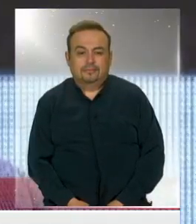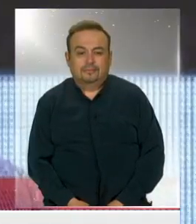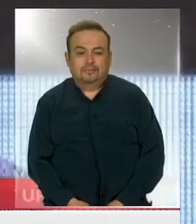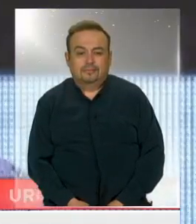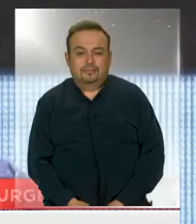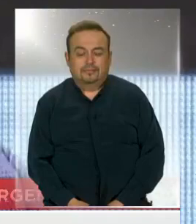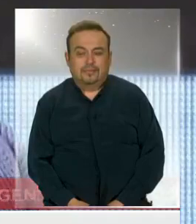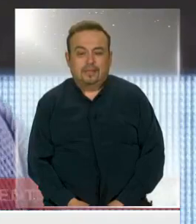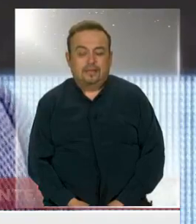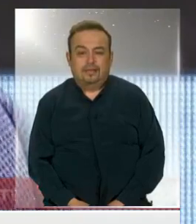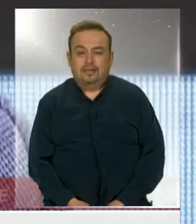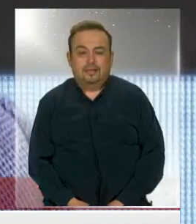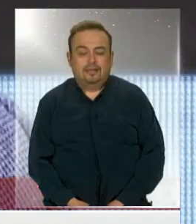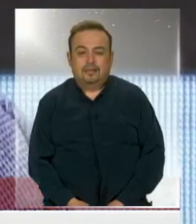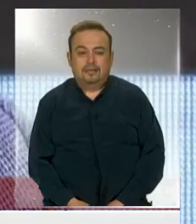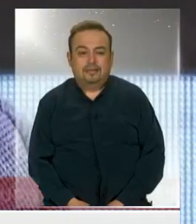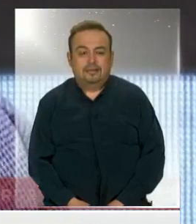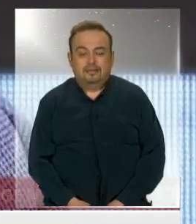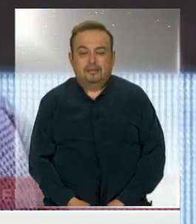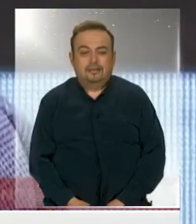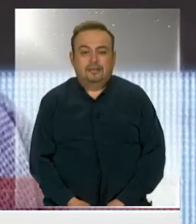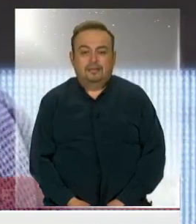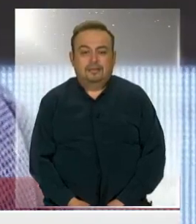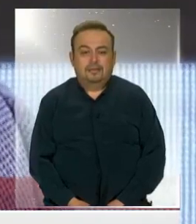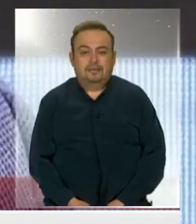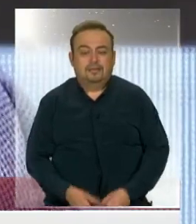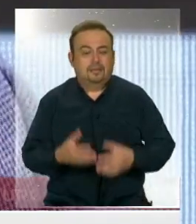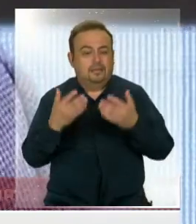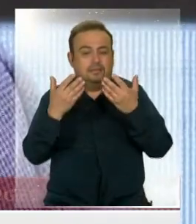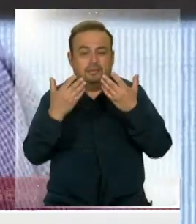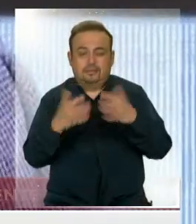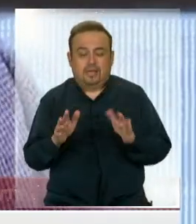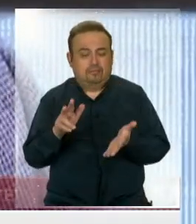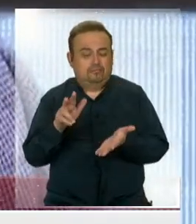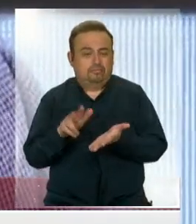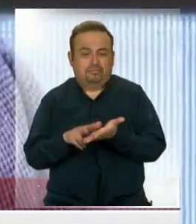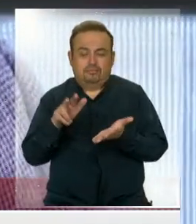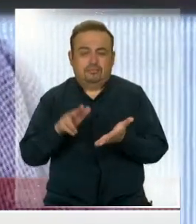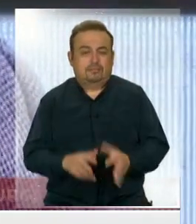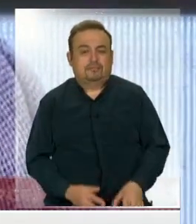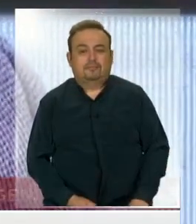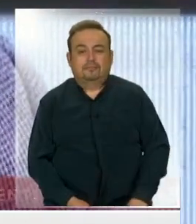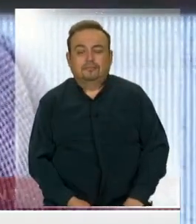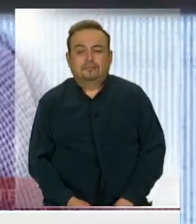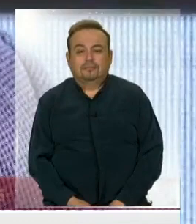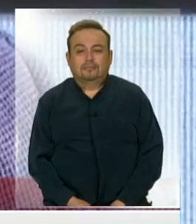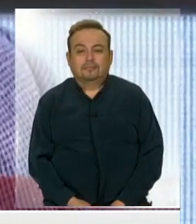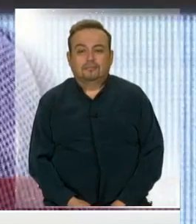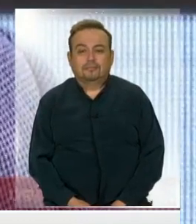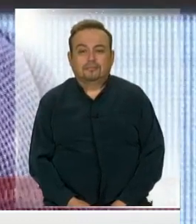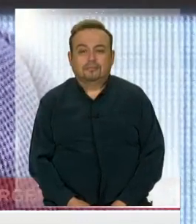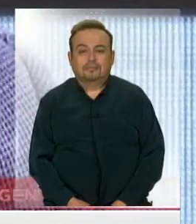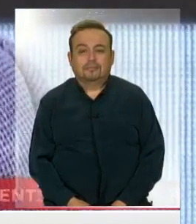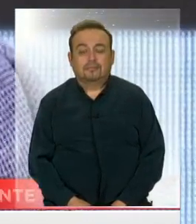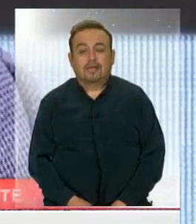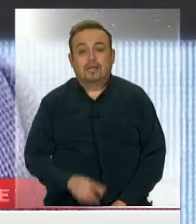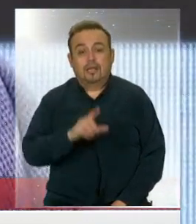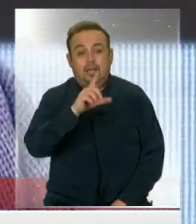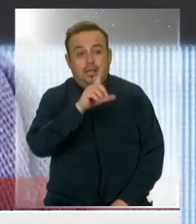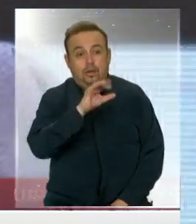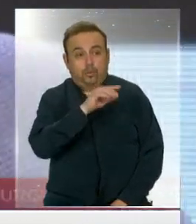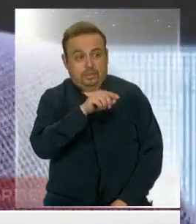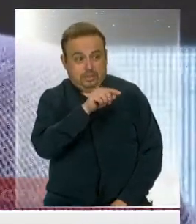Se va un grande. Sí, sí. Ya todos lo han confirmado. El que no se iba nunca. Luis, ¿no? ¿Estás